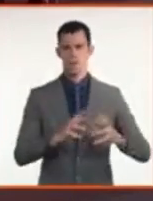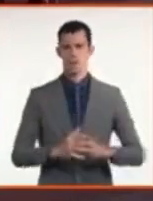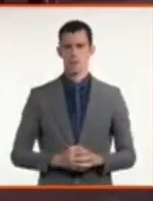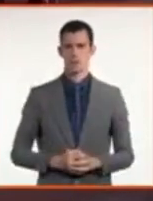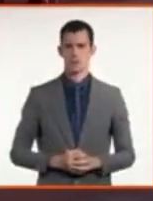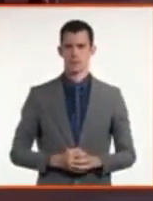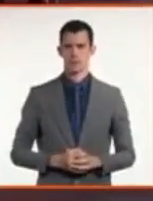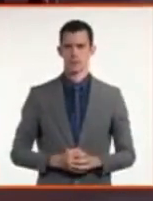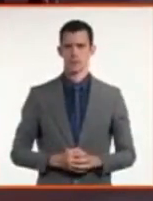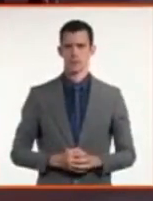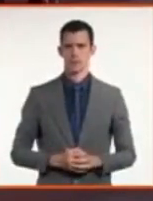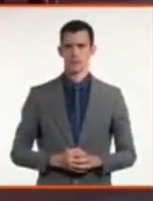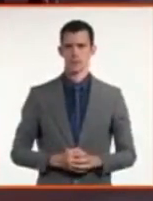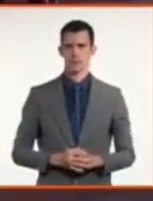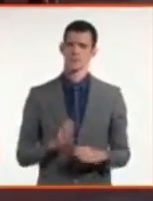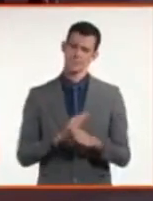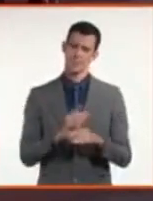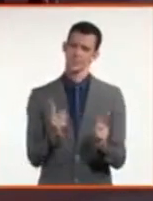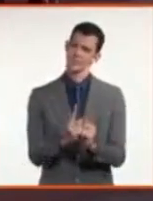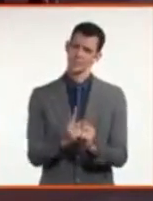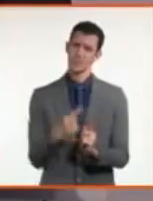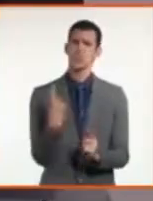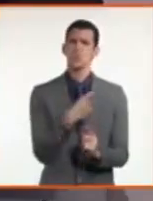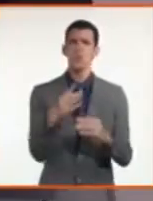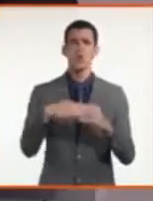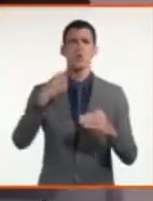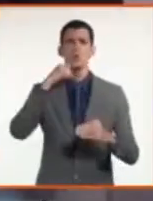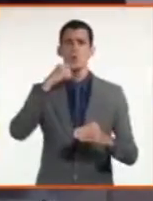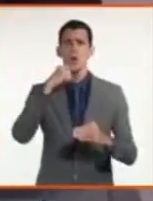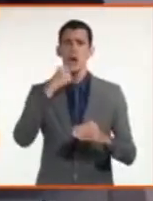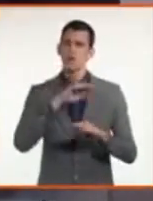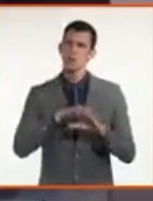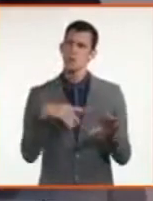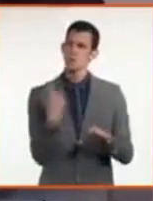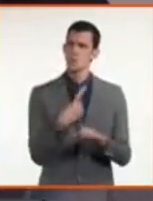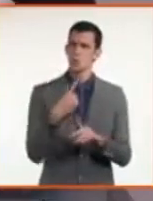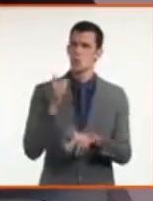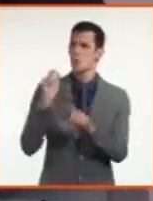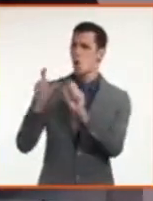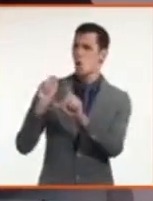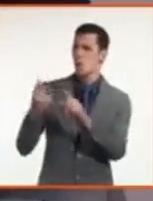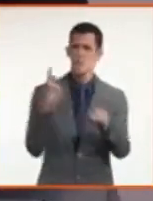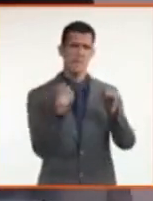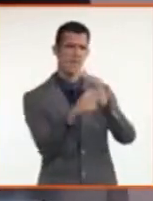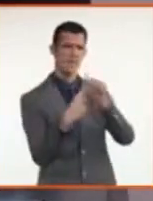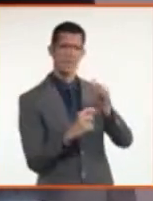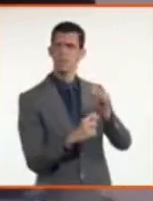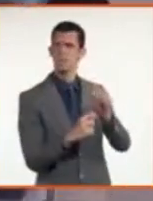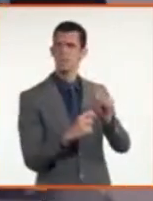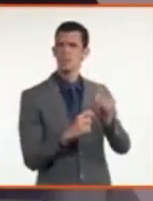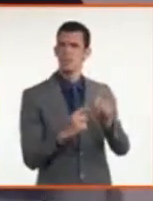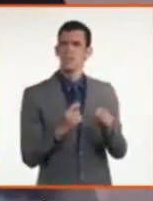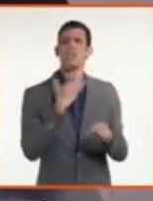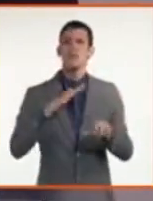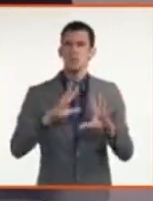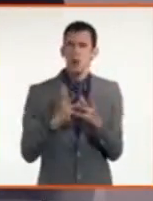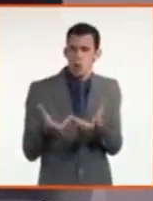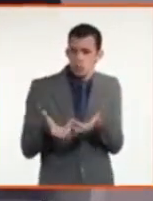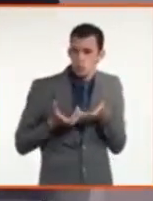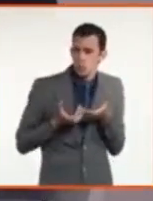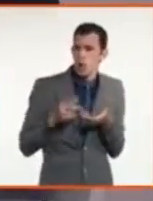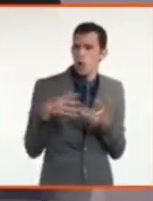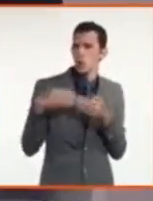prácticamente es una moneda que nosotros compramos y vendemos compramos y vendemos tenemos que reproducción antes por los mercados los afecta en pesos en otras monedas que podamos